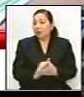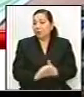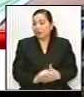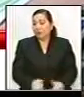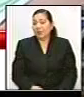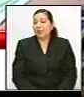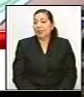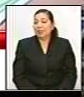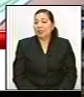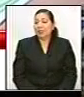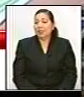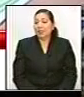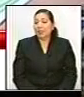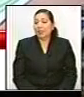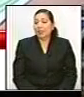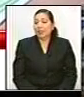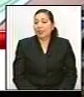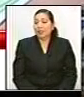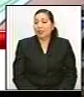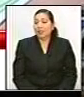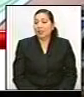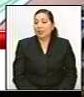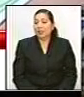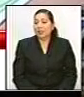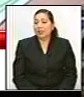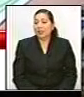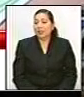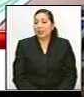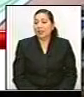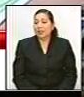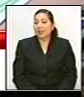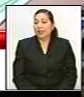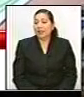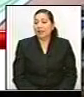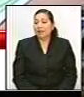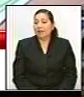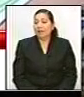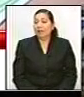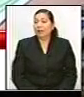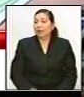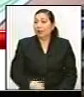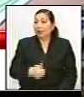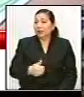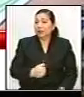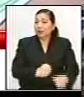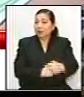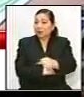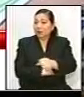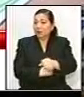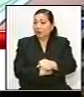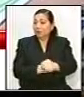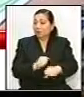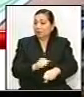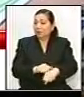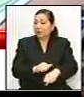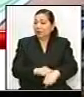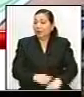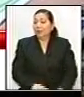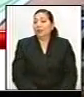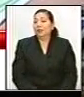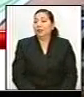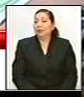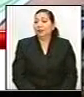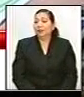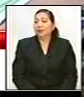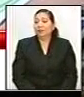amistades. La verdad es que la autoridad de Puente Piedra, yo no sé,